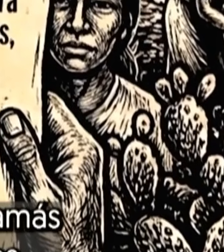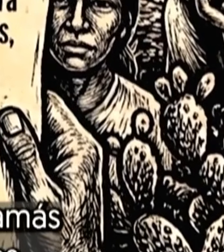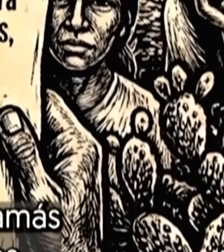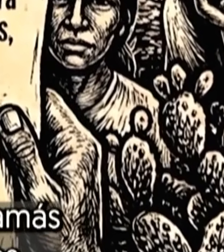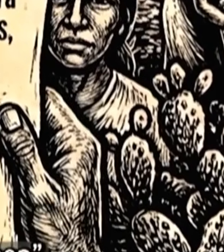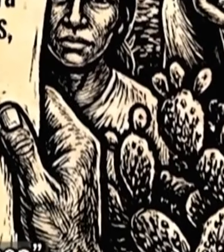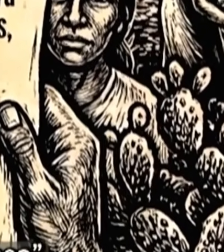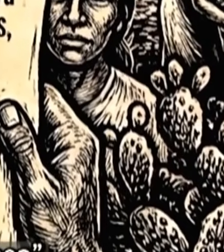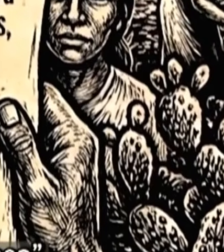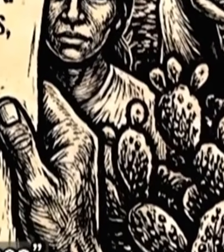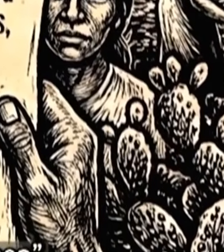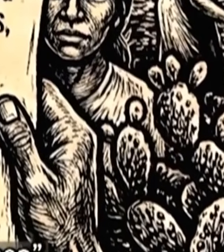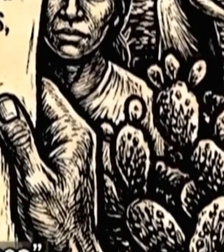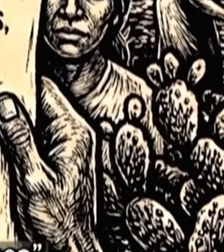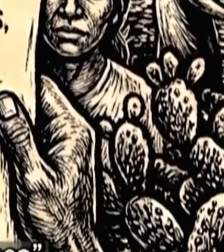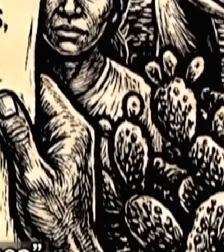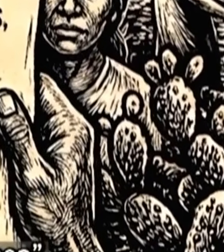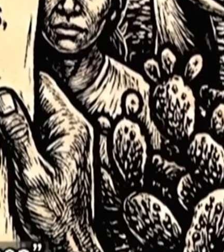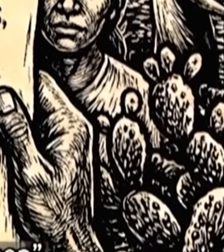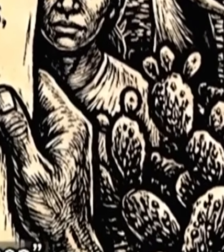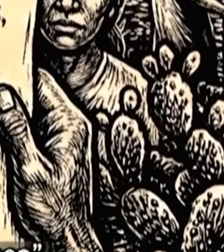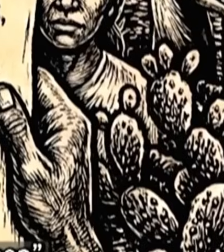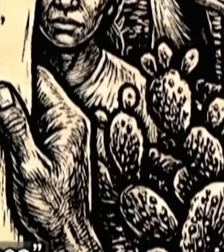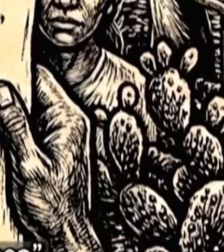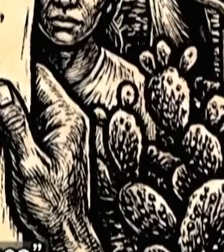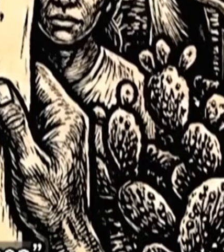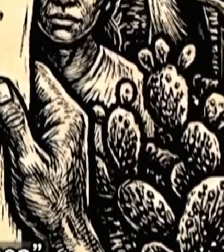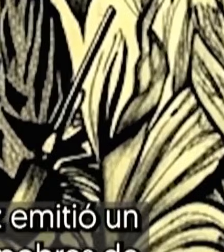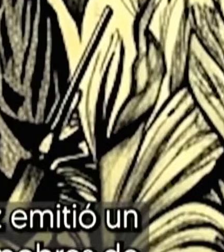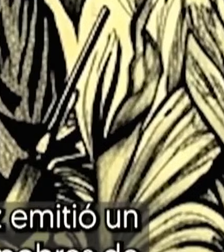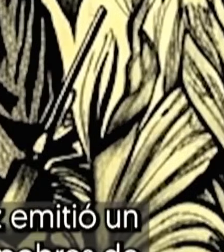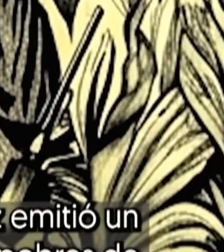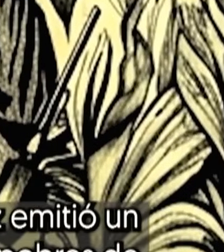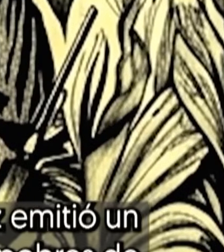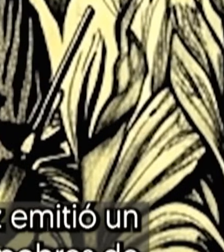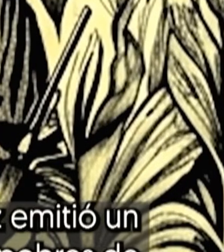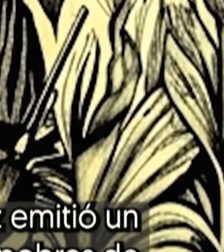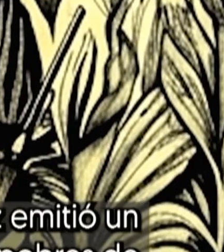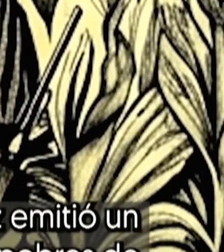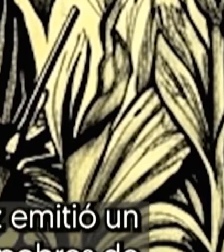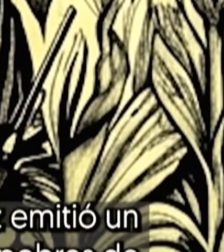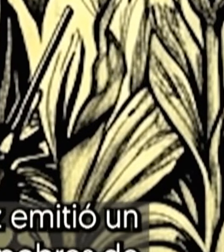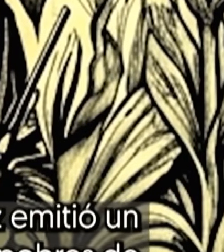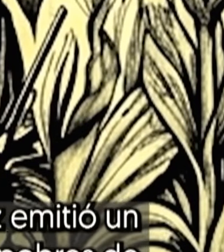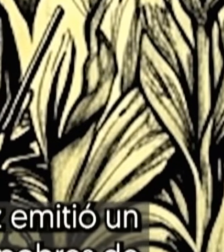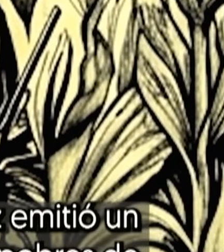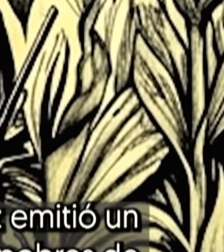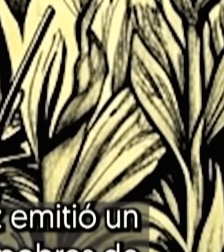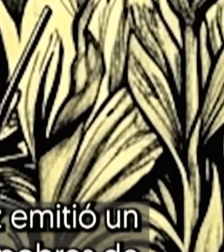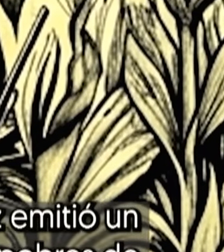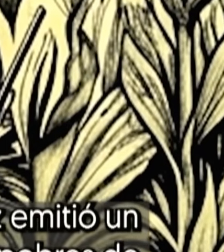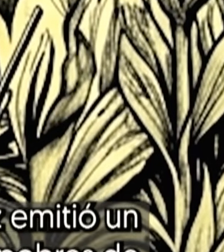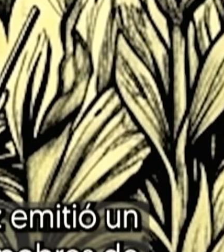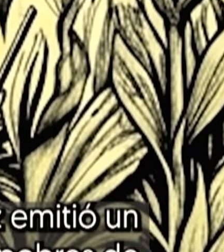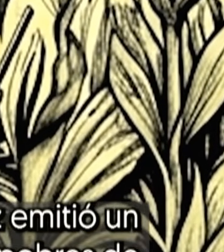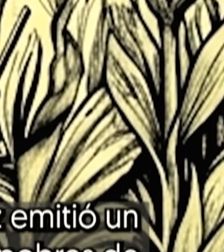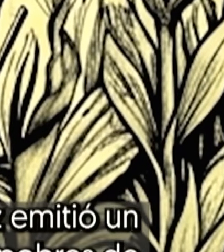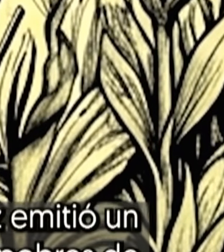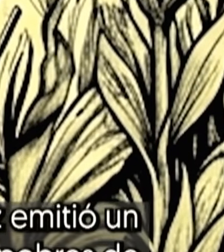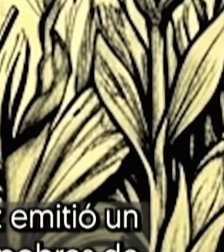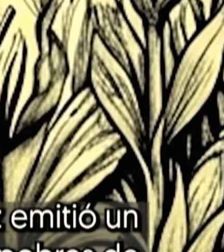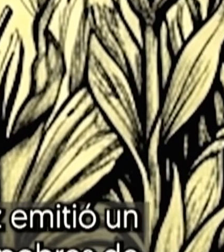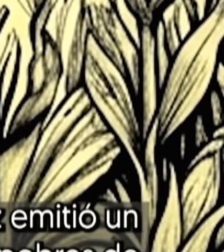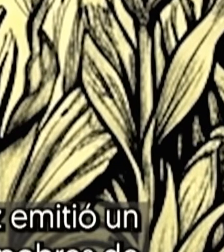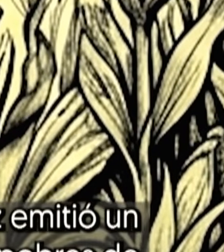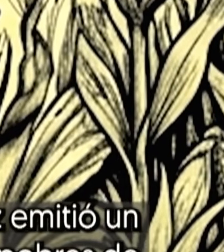nuestros terrenos. Estamos prontos a levantarnos en masa". Meses después, en abril de 1868, Julio